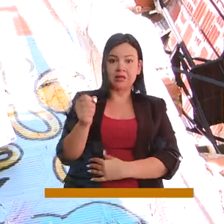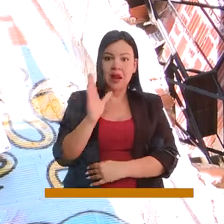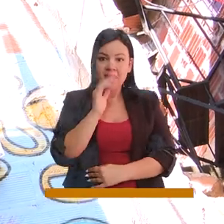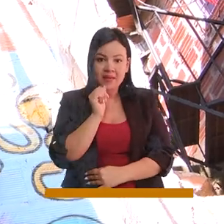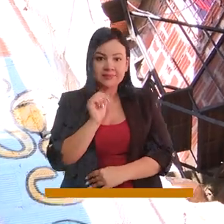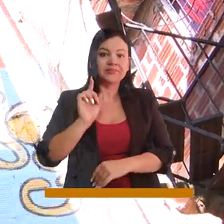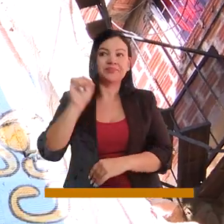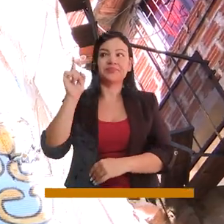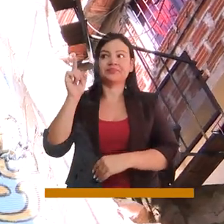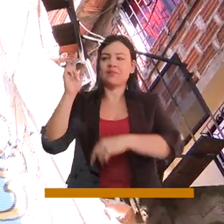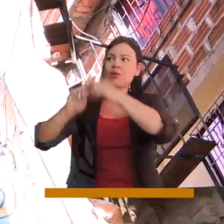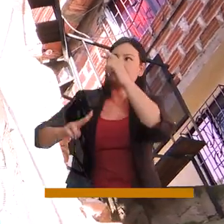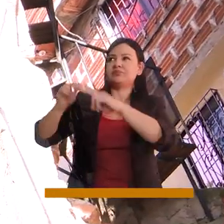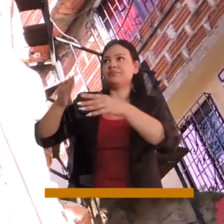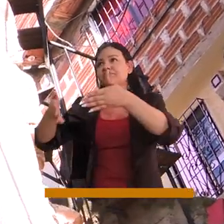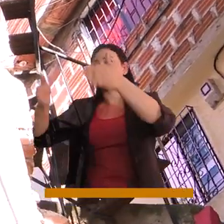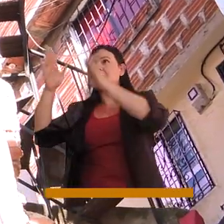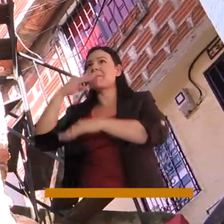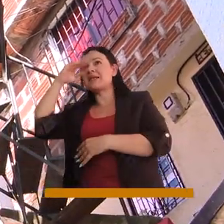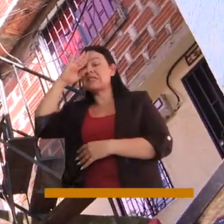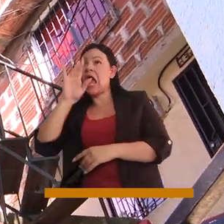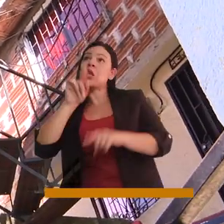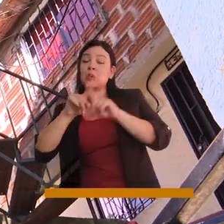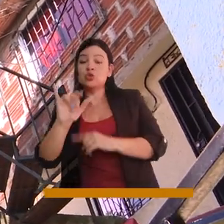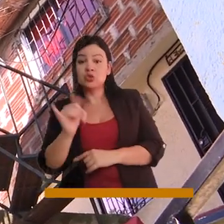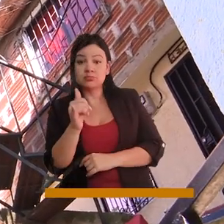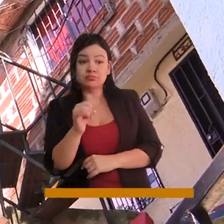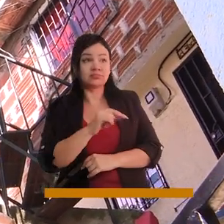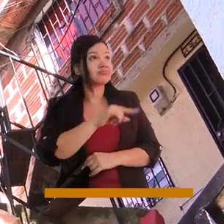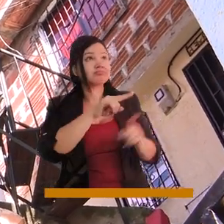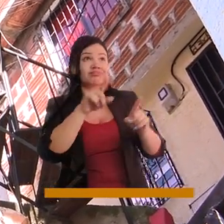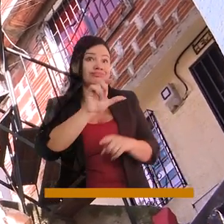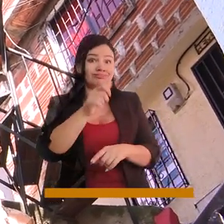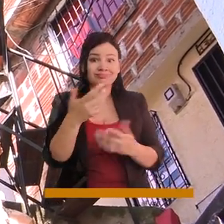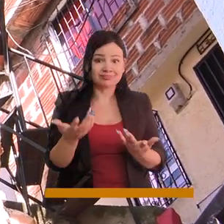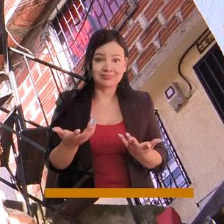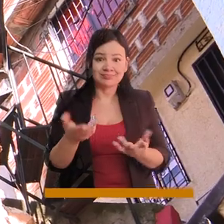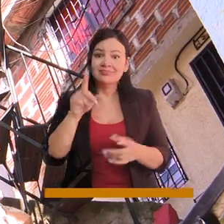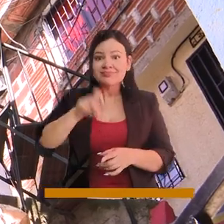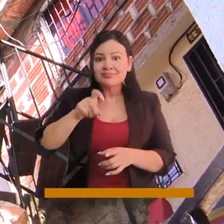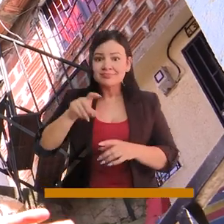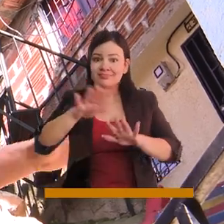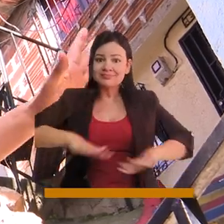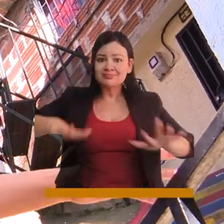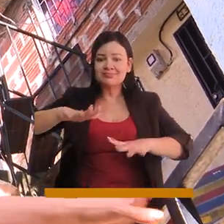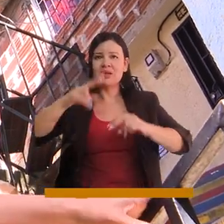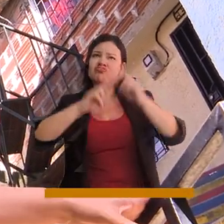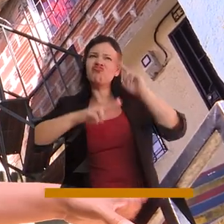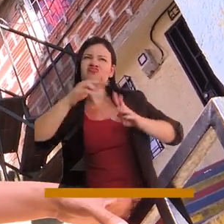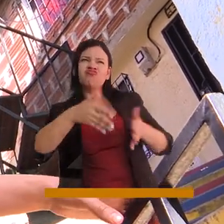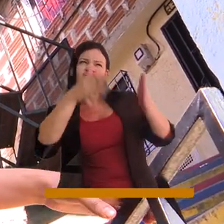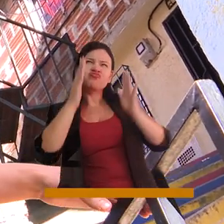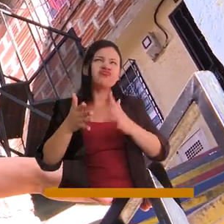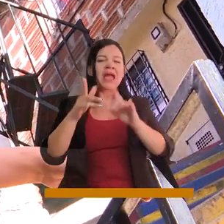el estado de Medellín que se ha construido para unos sí y para otros no Y si queremos construir una ciudad que de verdad responda a los